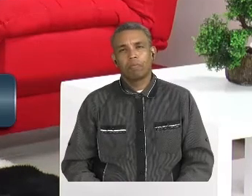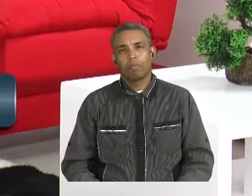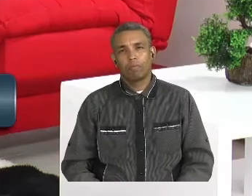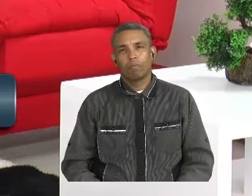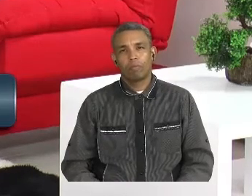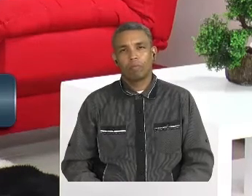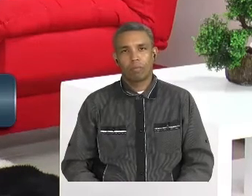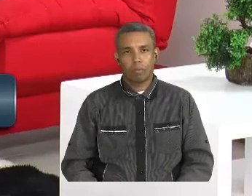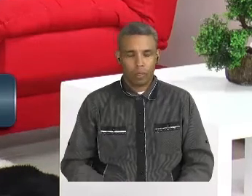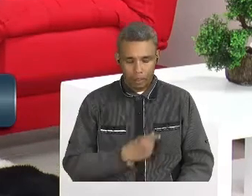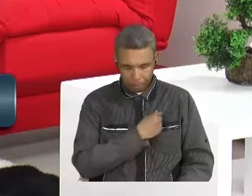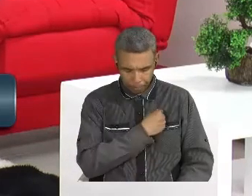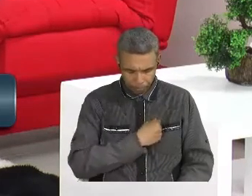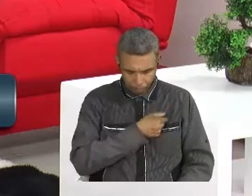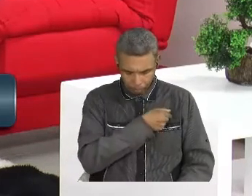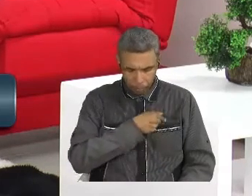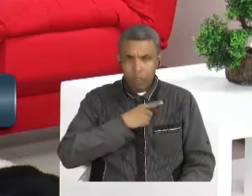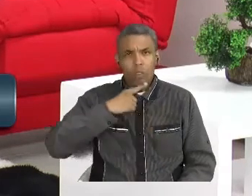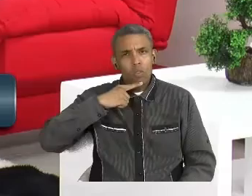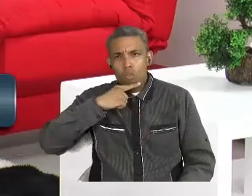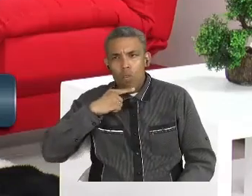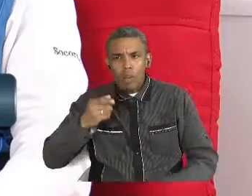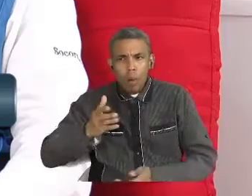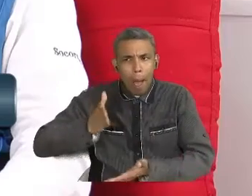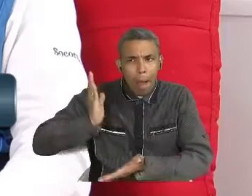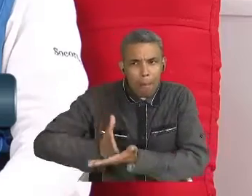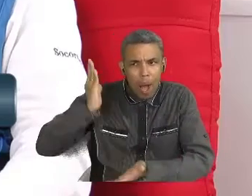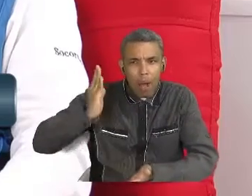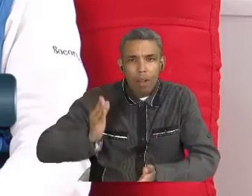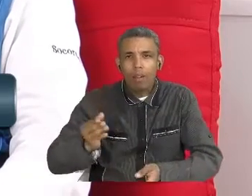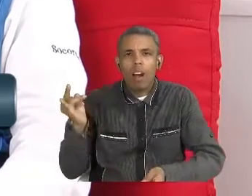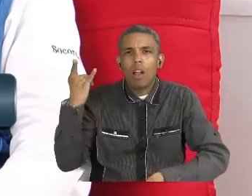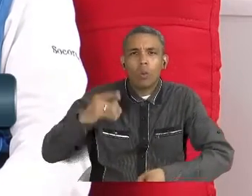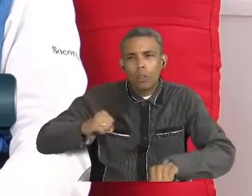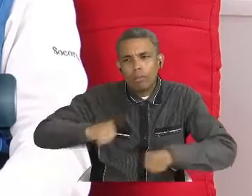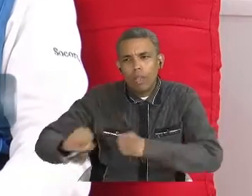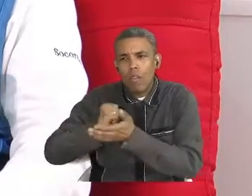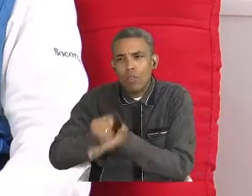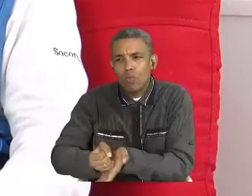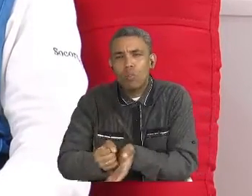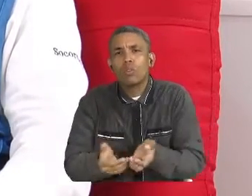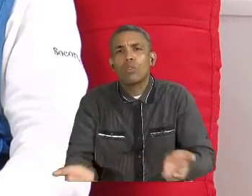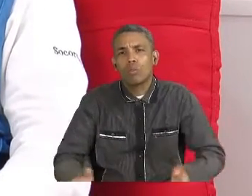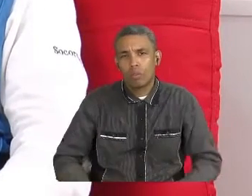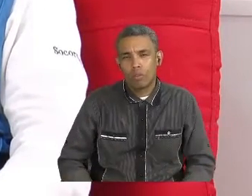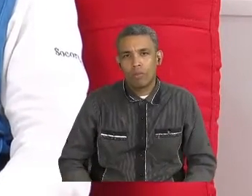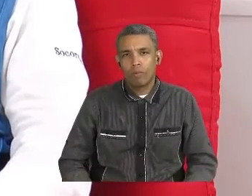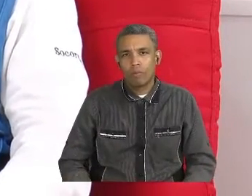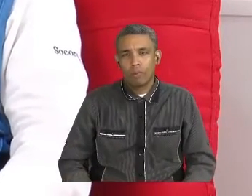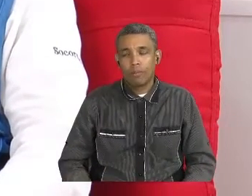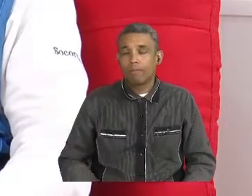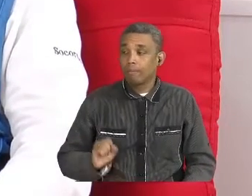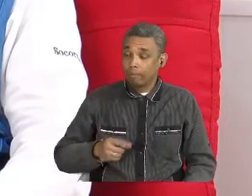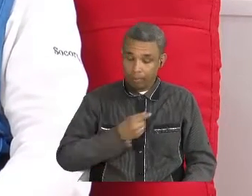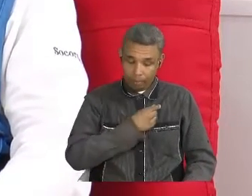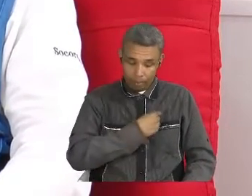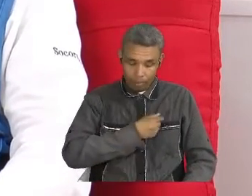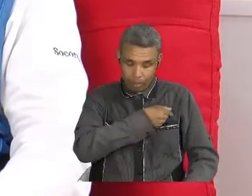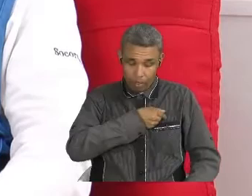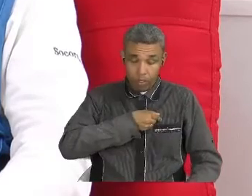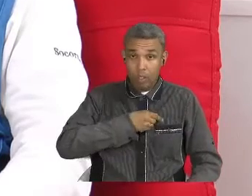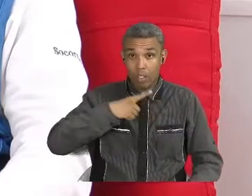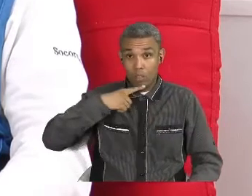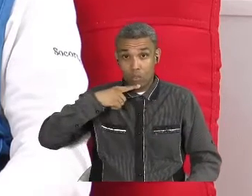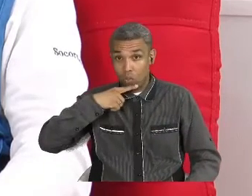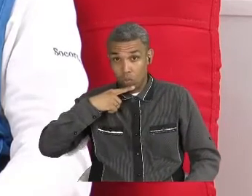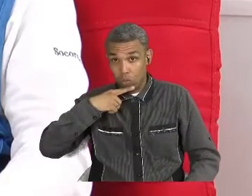cumple la Cruz Roja en casos de emergencia? Muy bien, primero que todo siempre dejar claridad de que la Cruz Roja Colombiana no es una